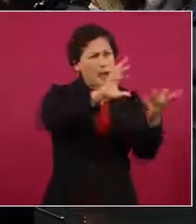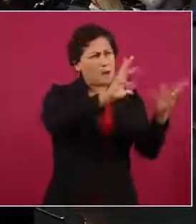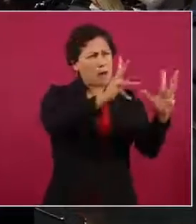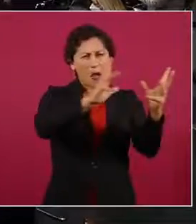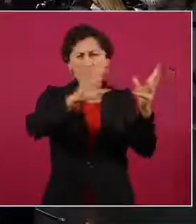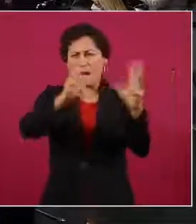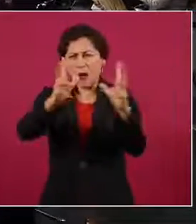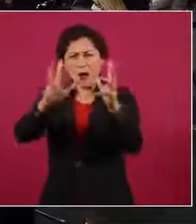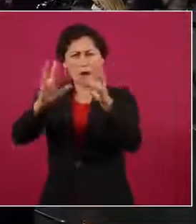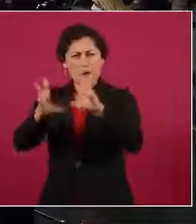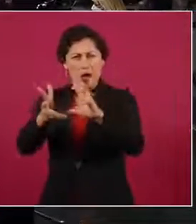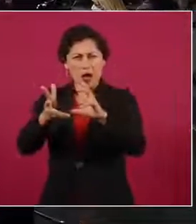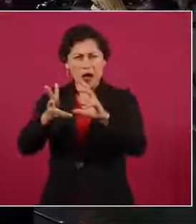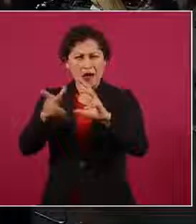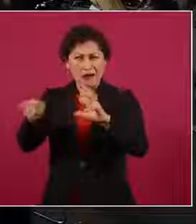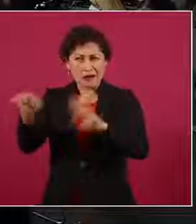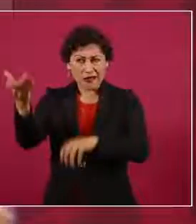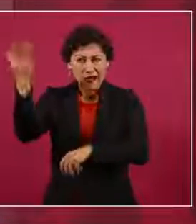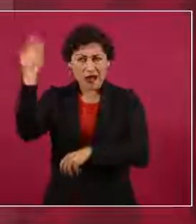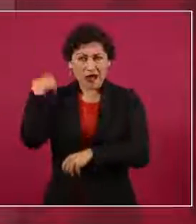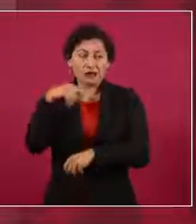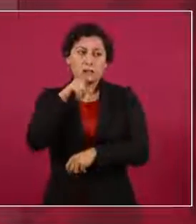y ahora se rasgan las vestiduras.